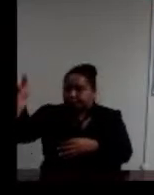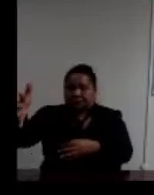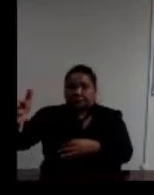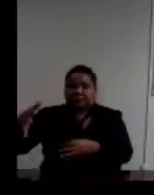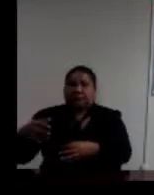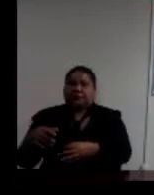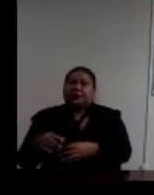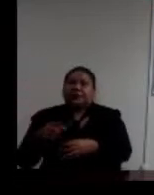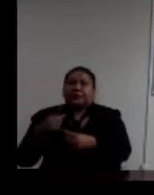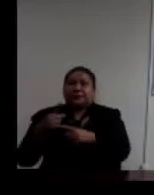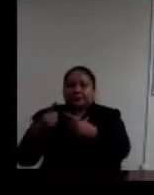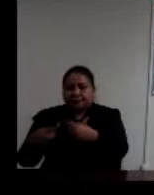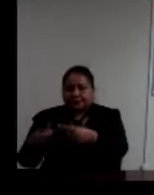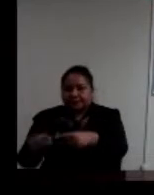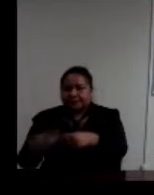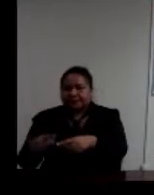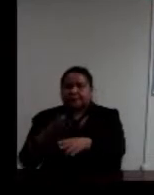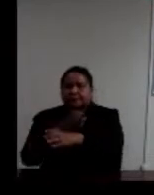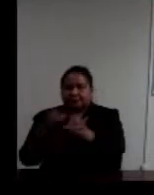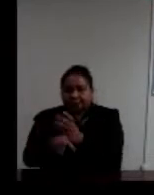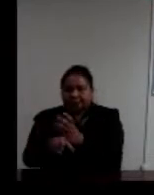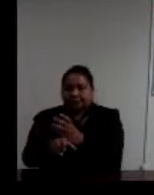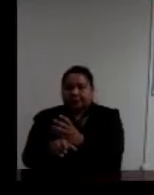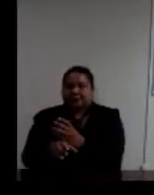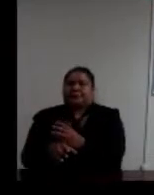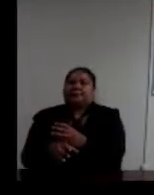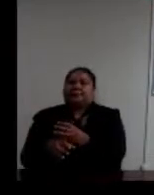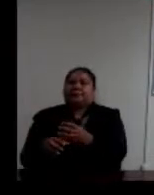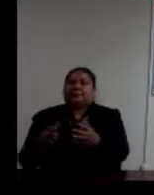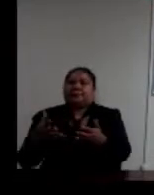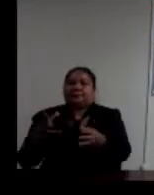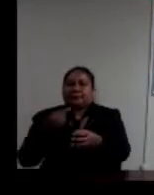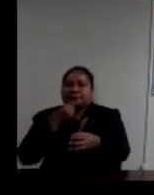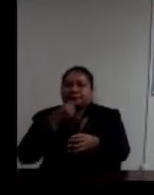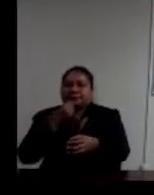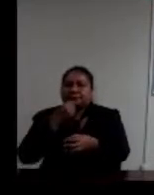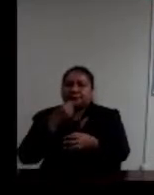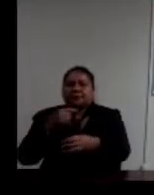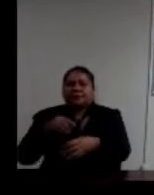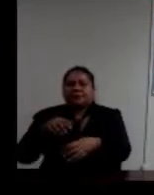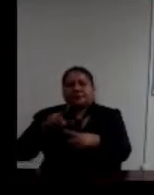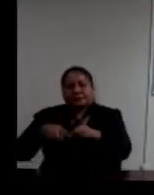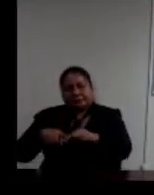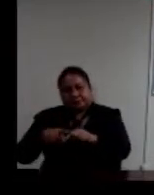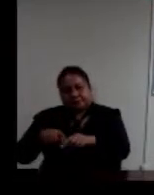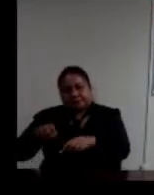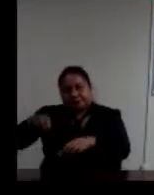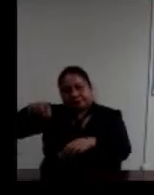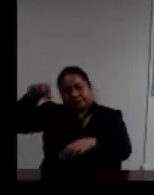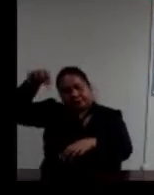los síntomas se van a ir comportando de manera diferente de acuerdo a la etapa de desarrollo en la cual se encuentra.